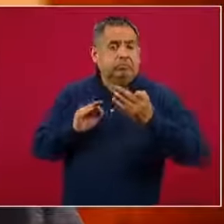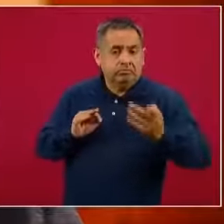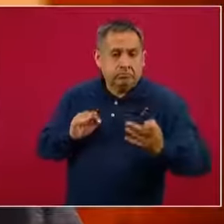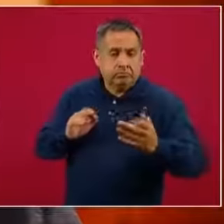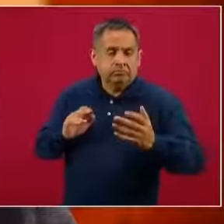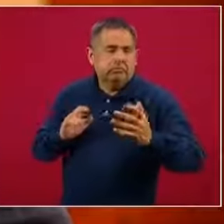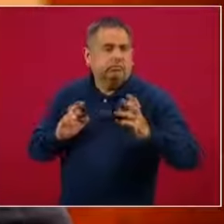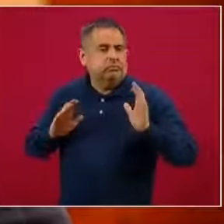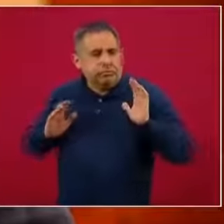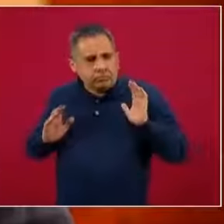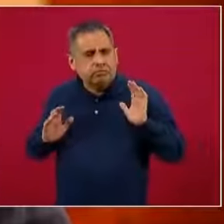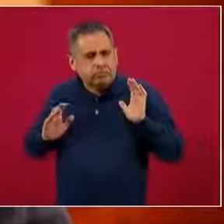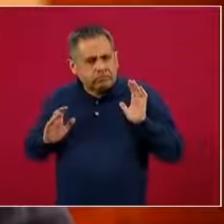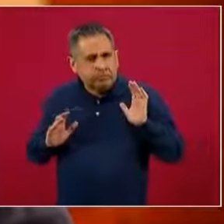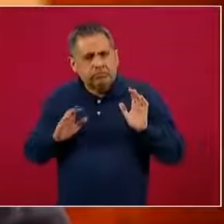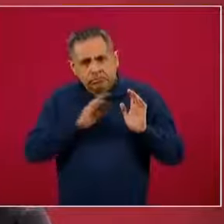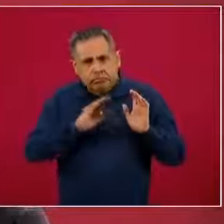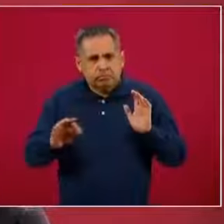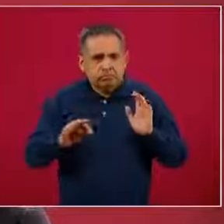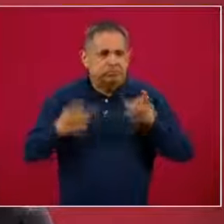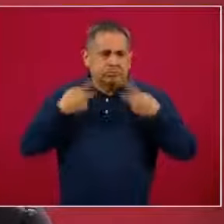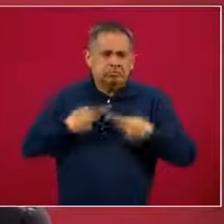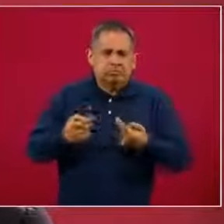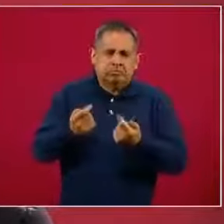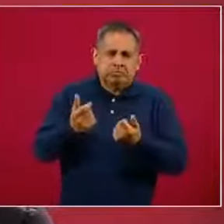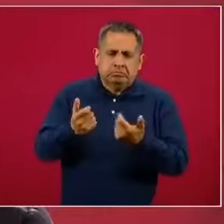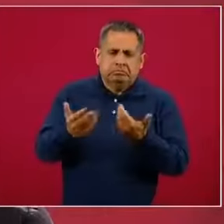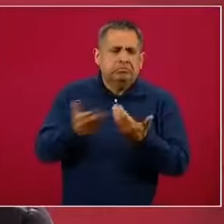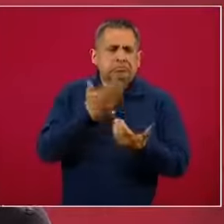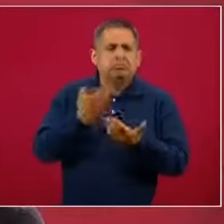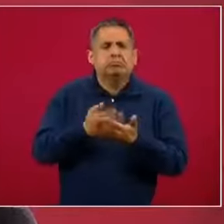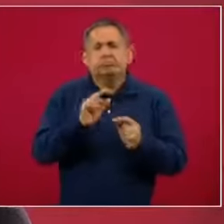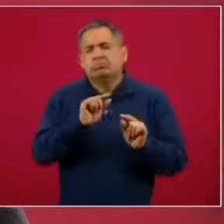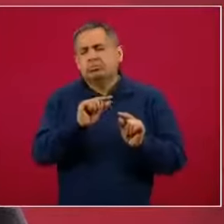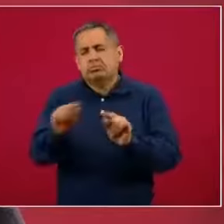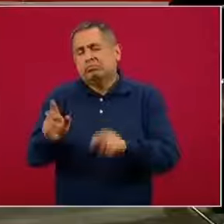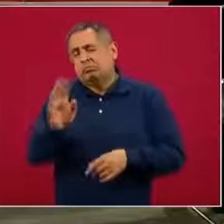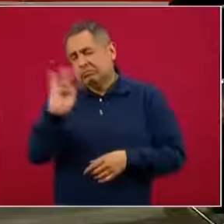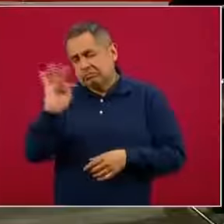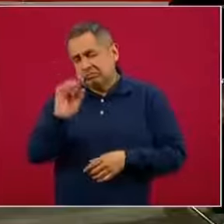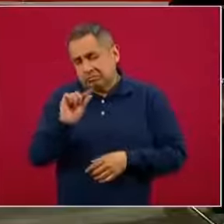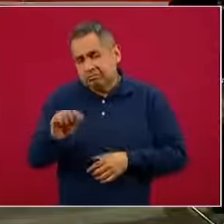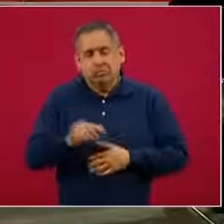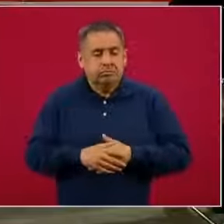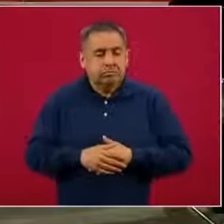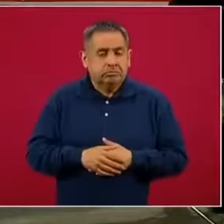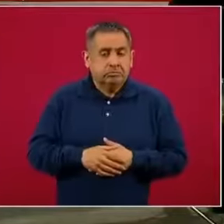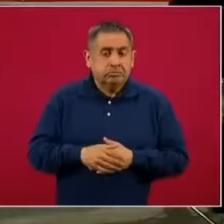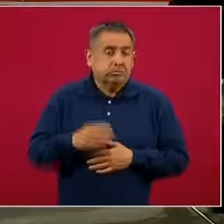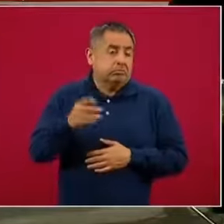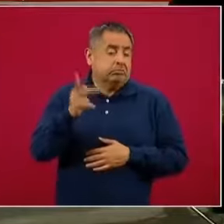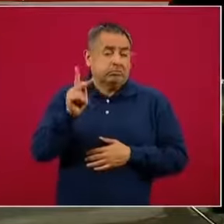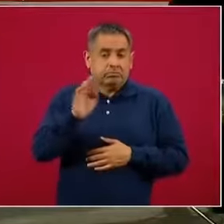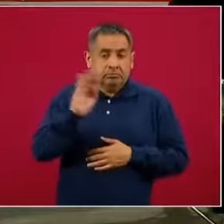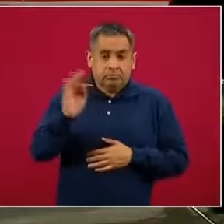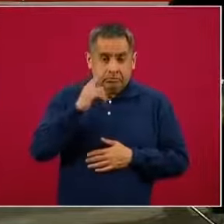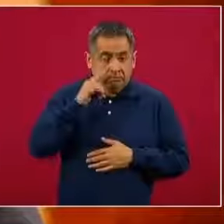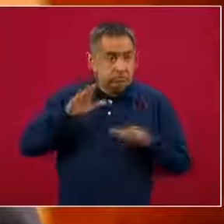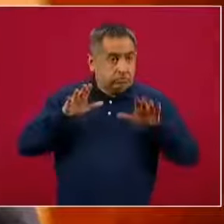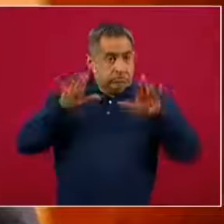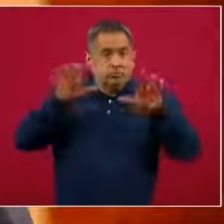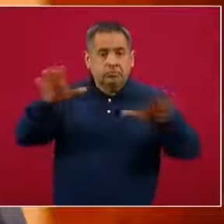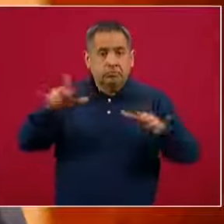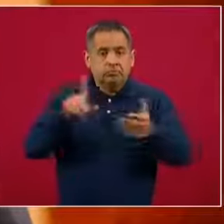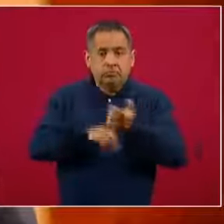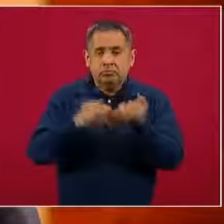intentar restringir la cantidad de lugares ocupados. Por lo tanto, precisamente las aeronaves,